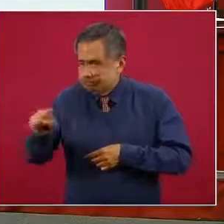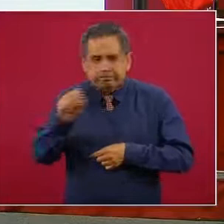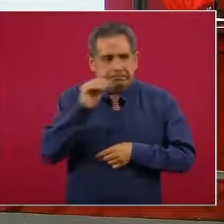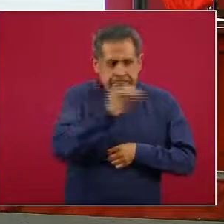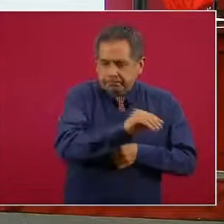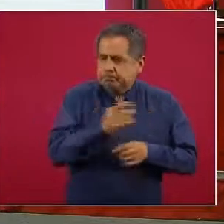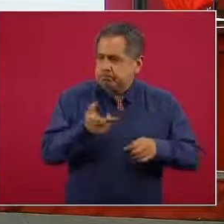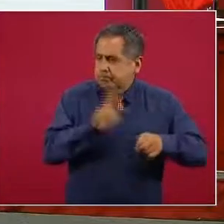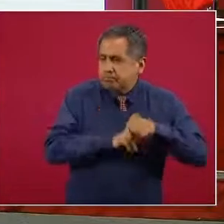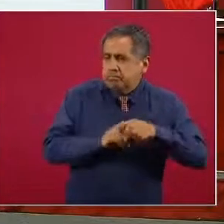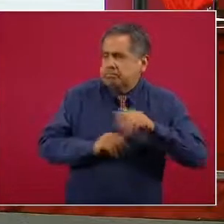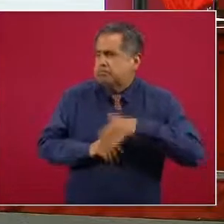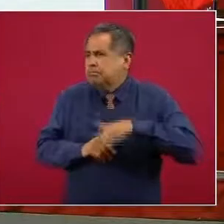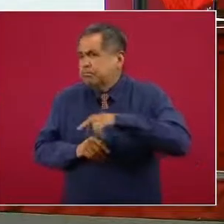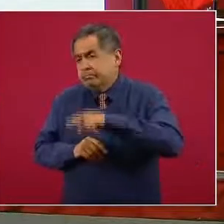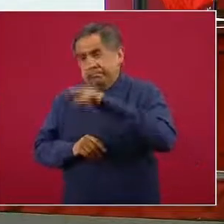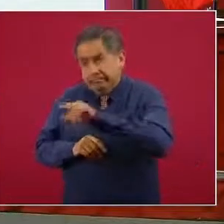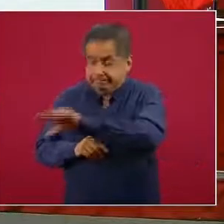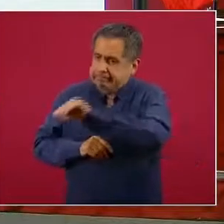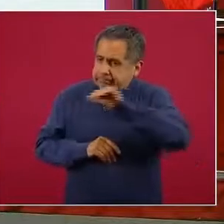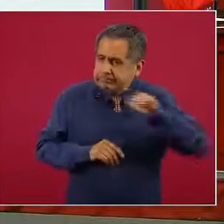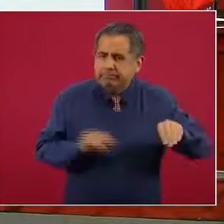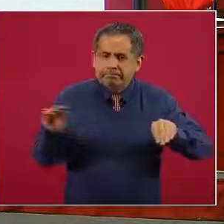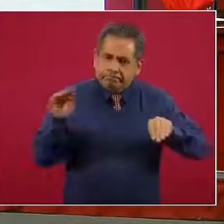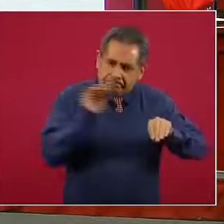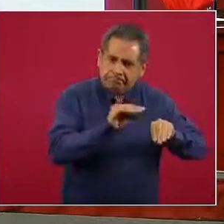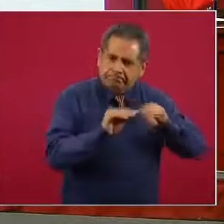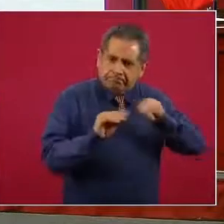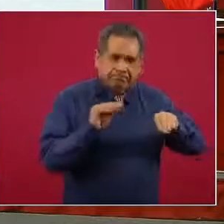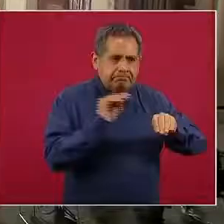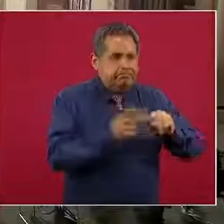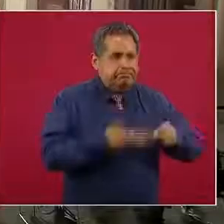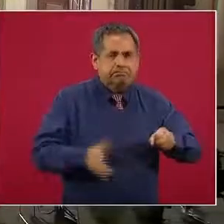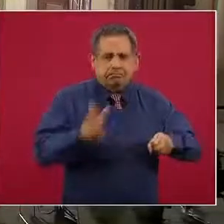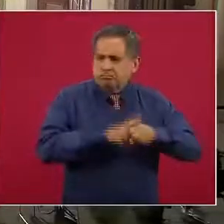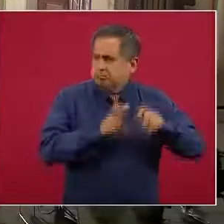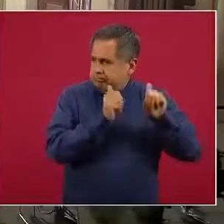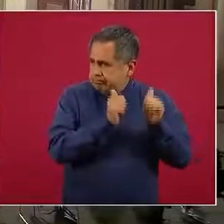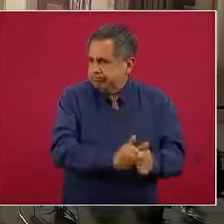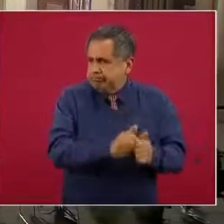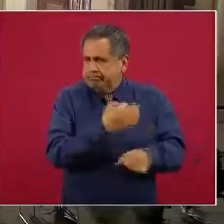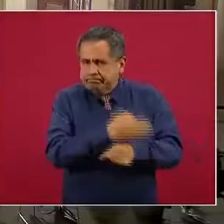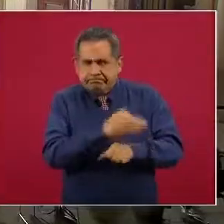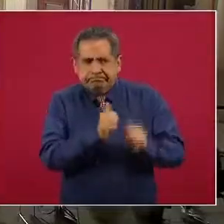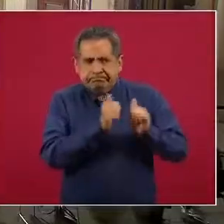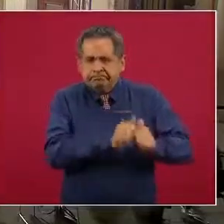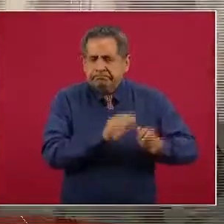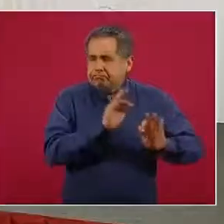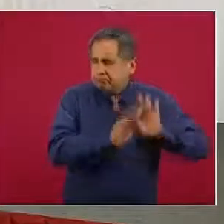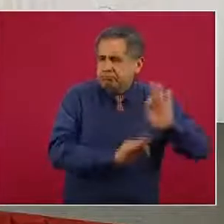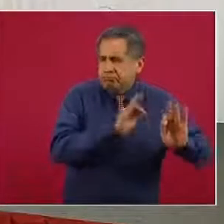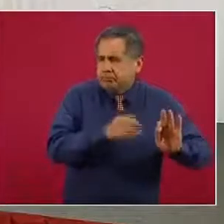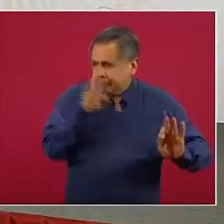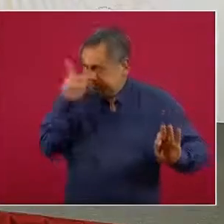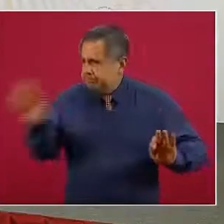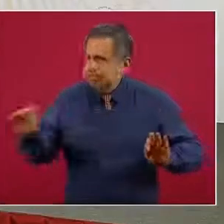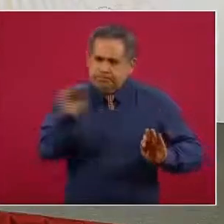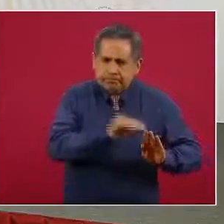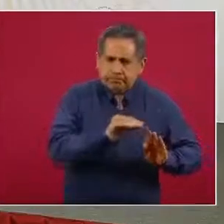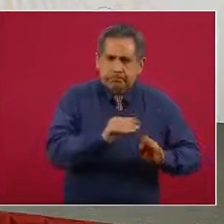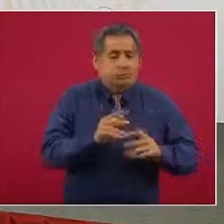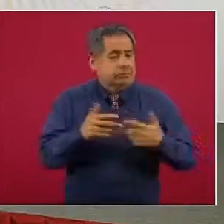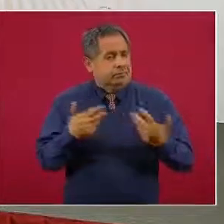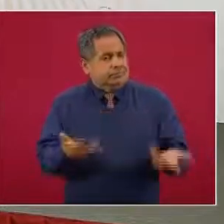buscan, encuentran casos, qué bueno, porque entonces se transfieren más tempranamente a hospitalización. Entonces,